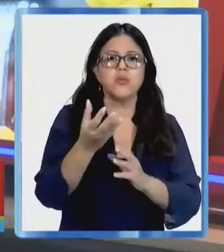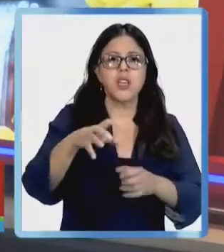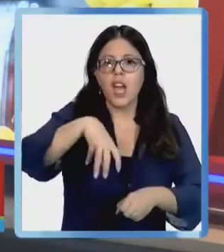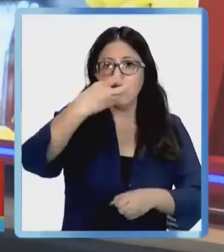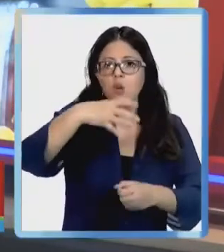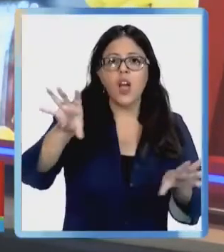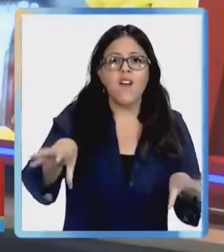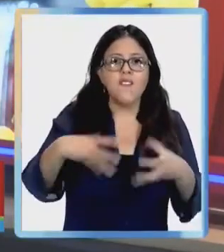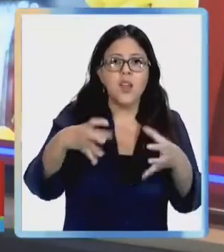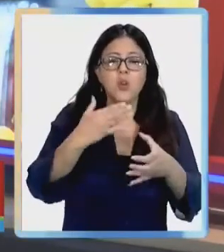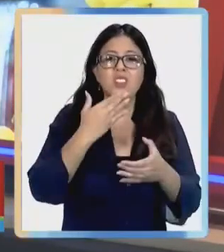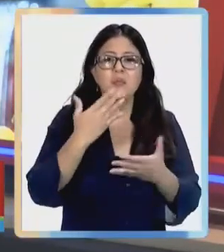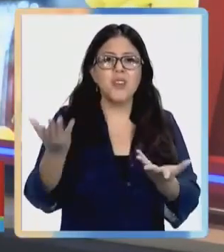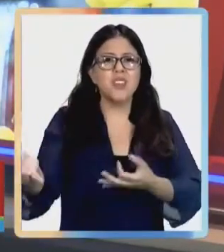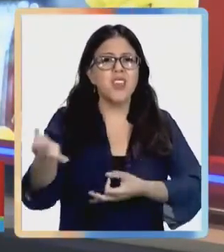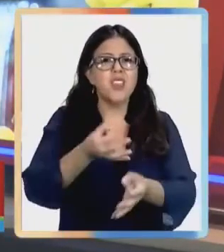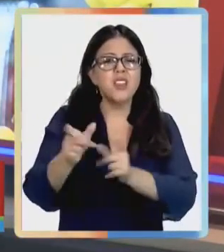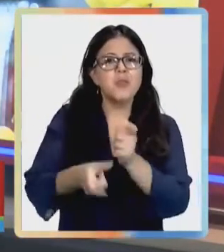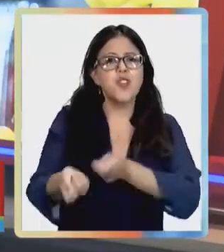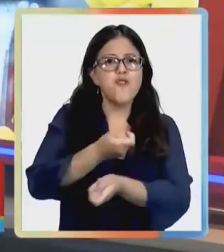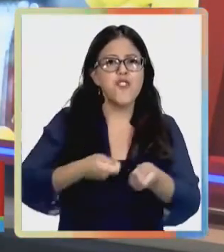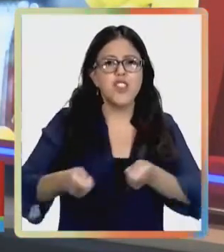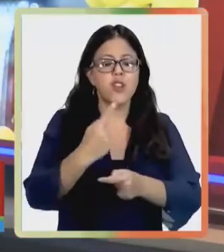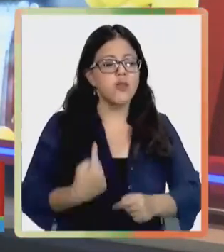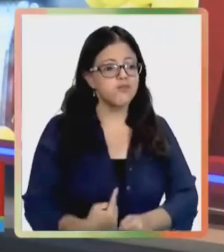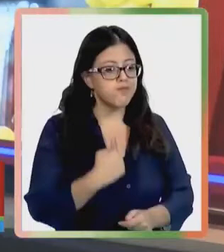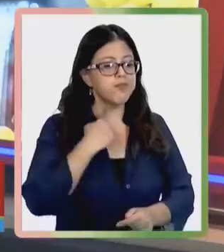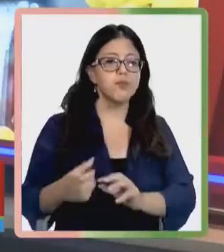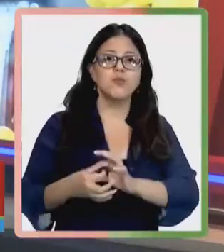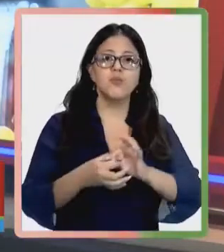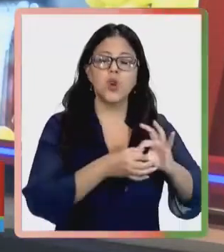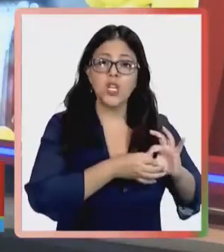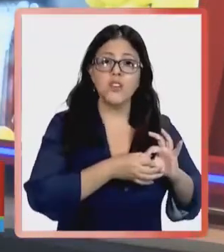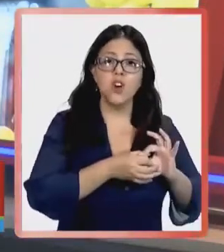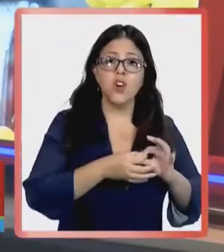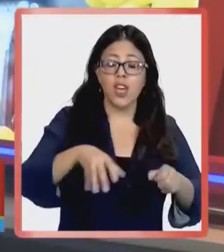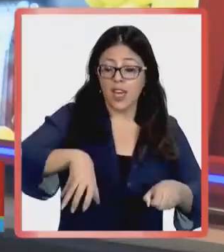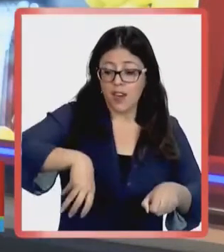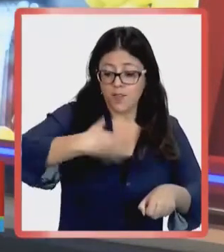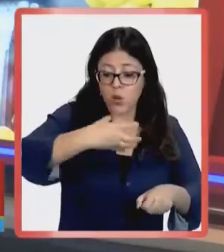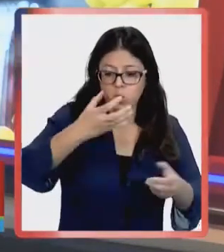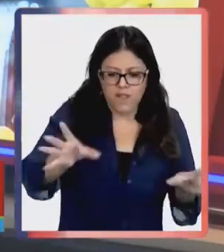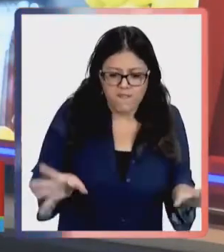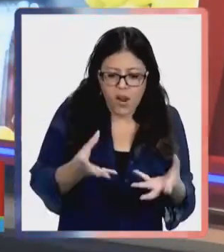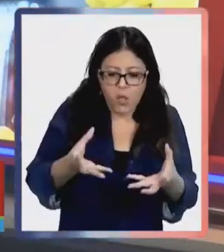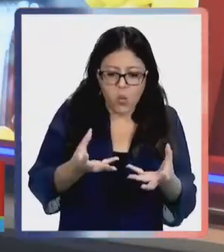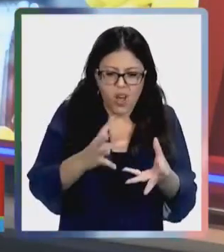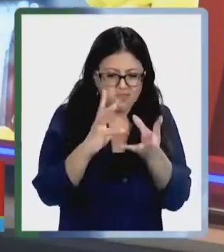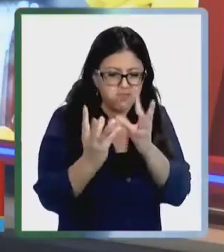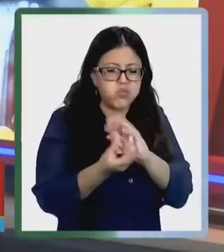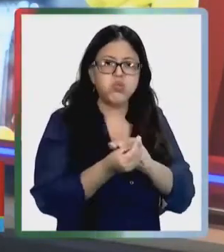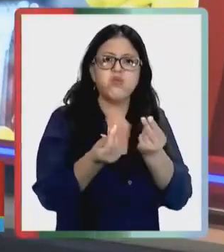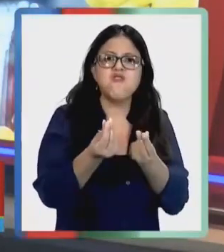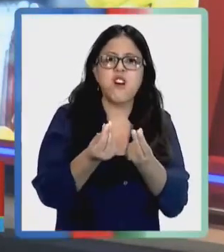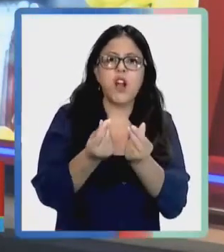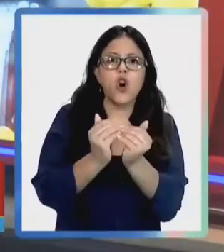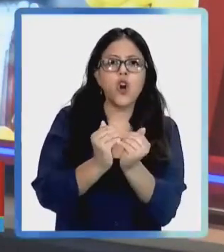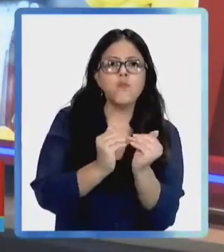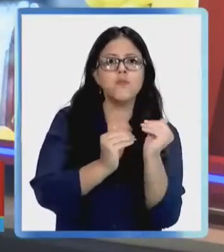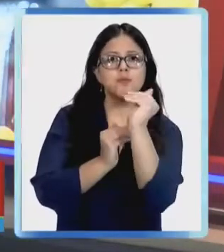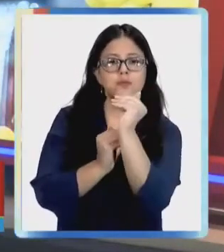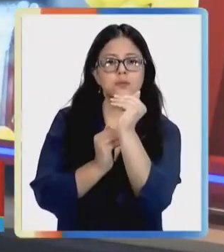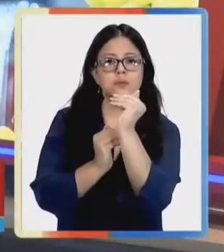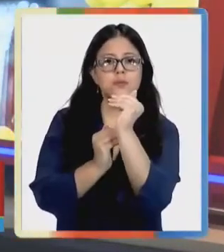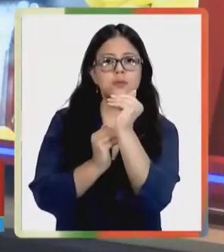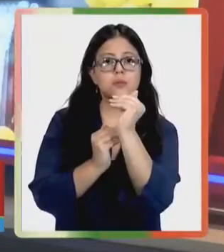precios de las frutas y verduras. ¿Y qué dicen los vendedores? Que han sido afectados porque han recibido frutas y verduras en mal estado y a un valor por sobre